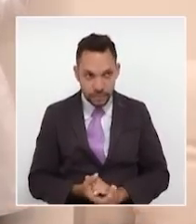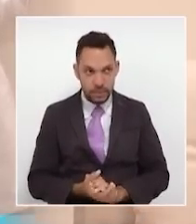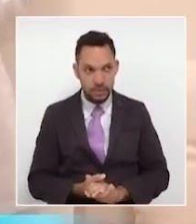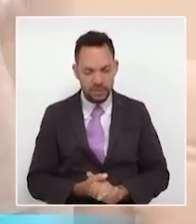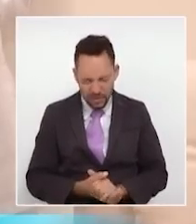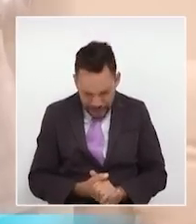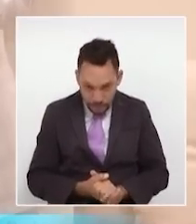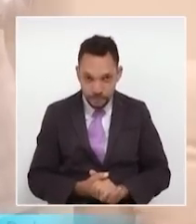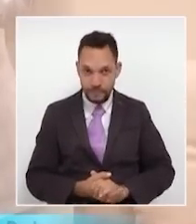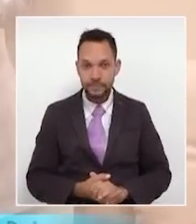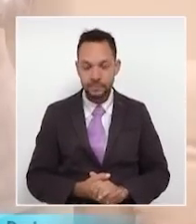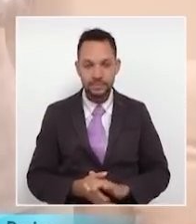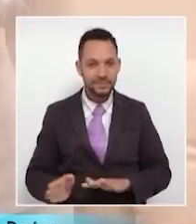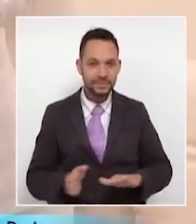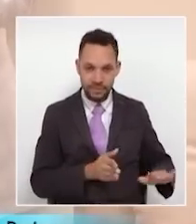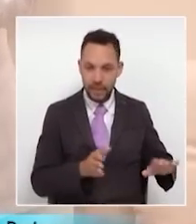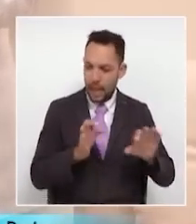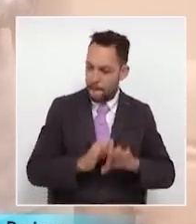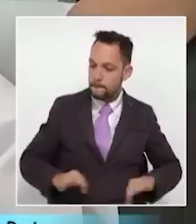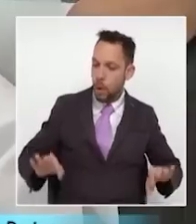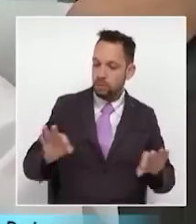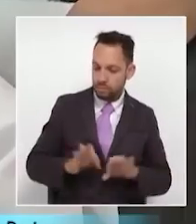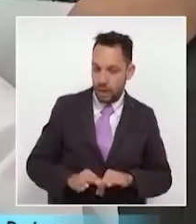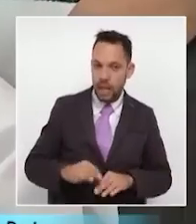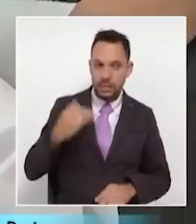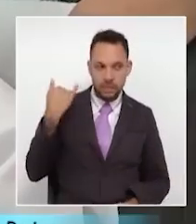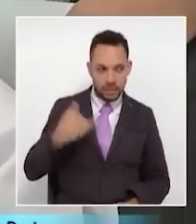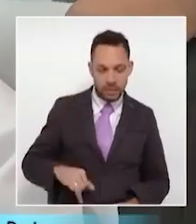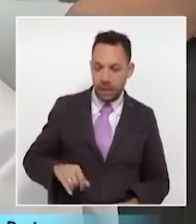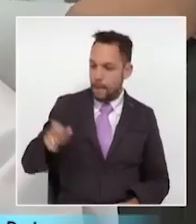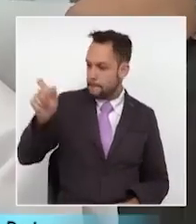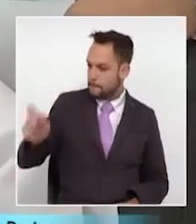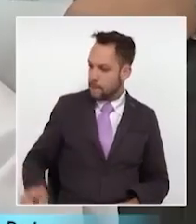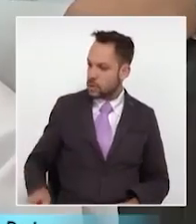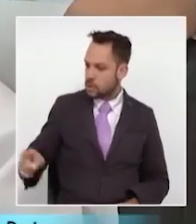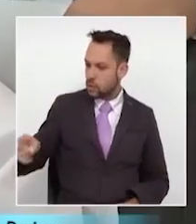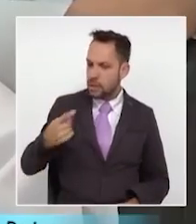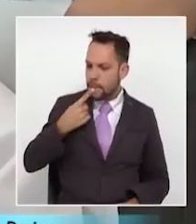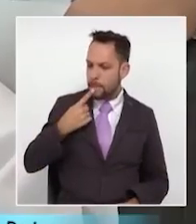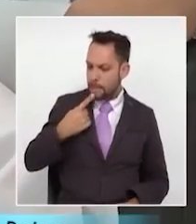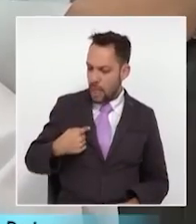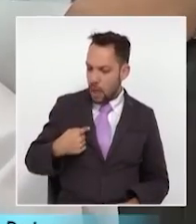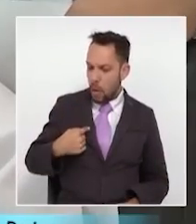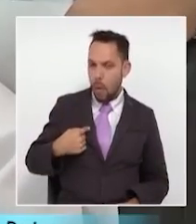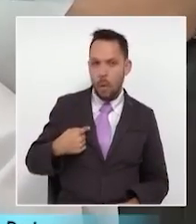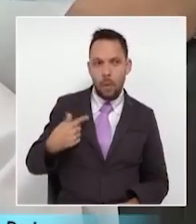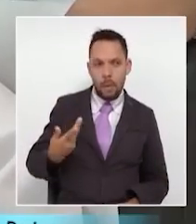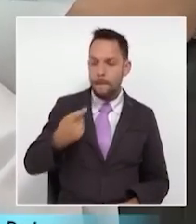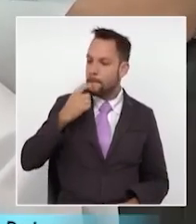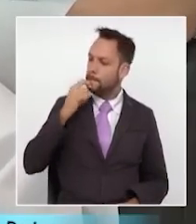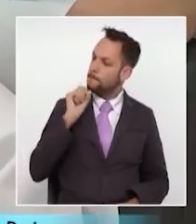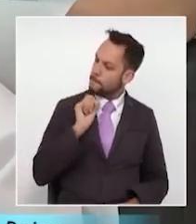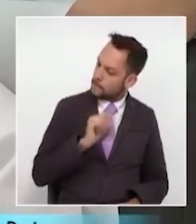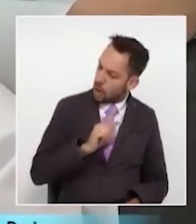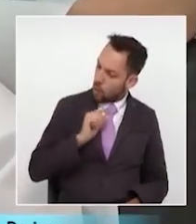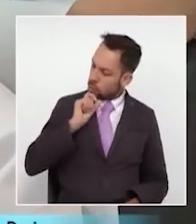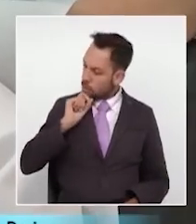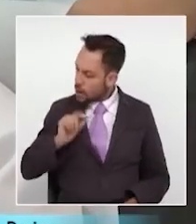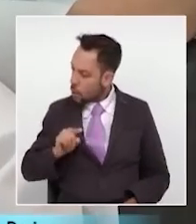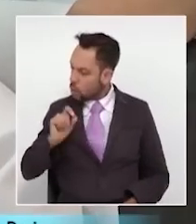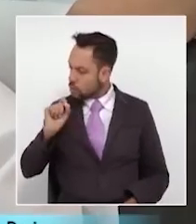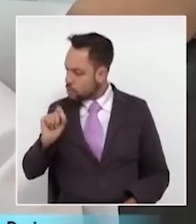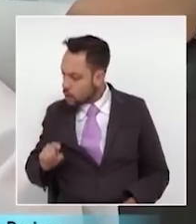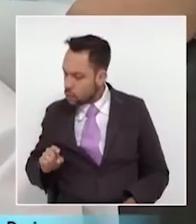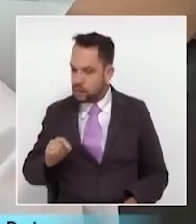bueno es muy frecuente que los pacientes nos pregunten si ciertas ondas cerebrales son